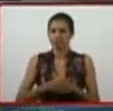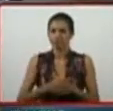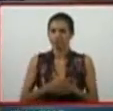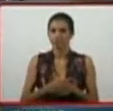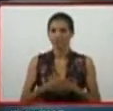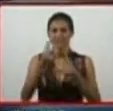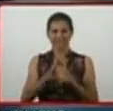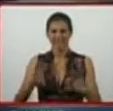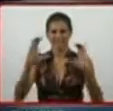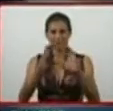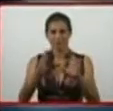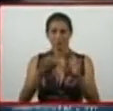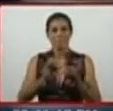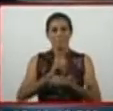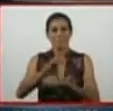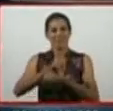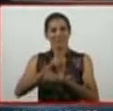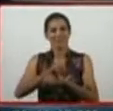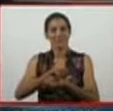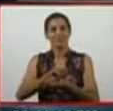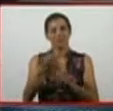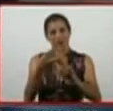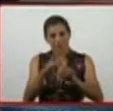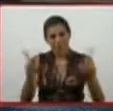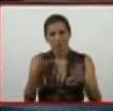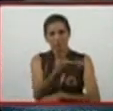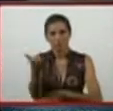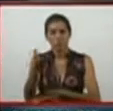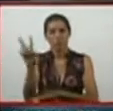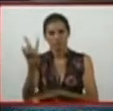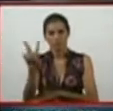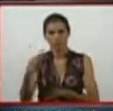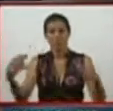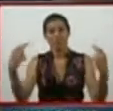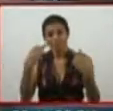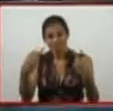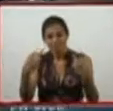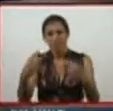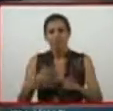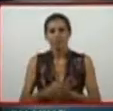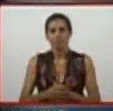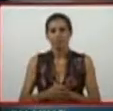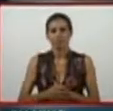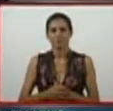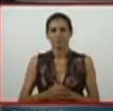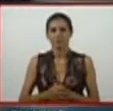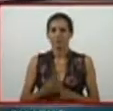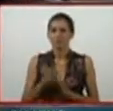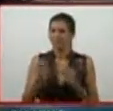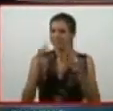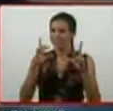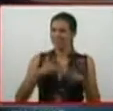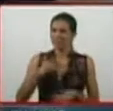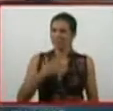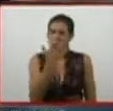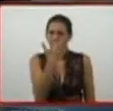permitan enviarle el mensaje de paz a nuestra población, que nos permitan despertar la curiosidad